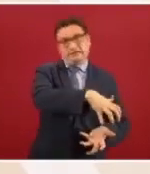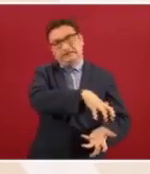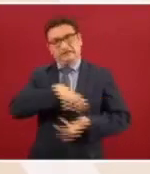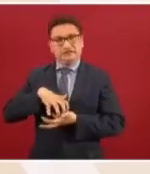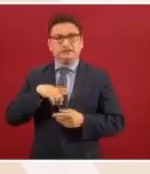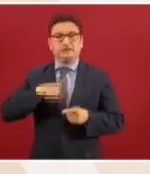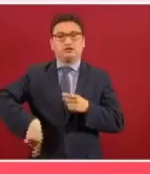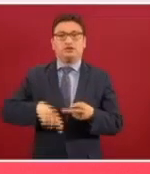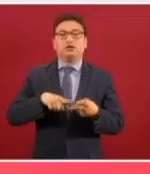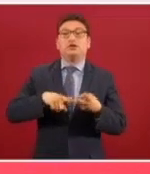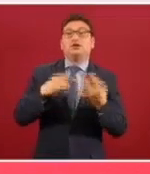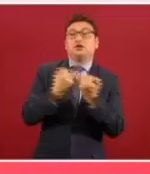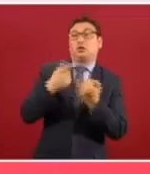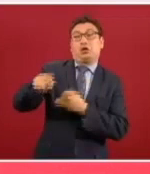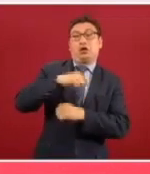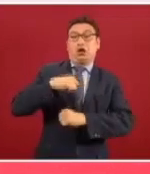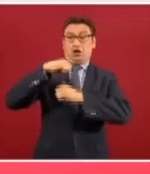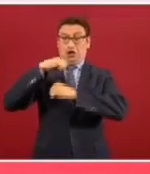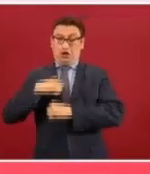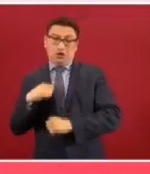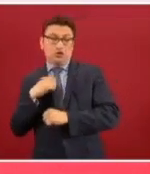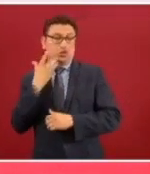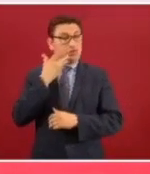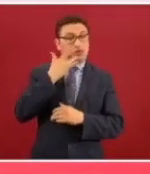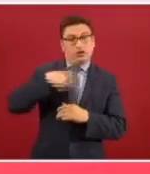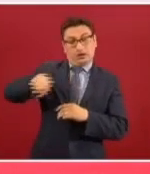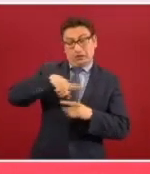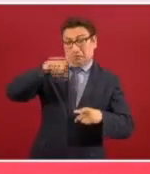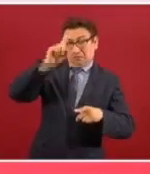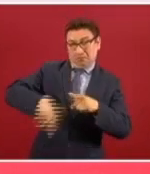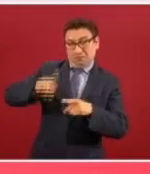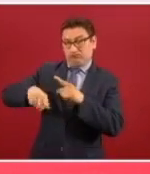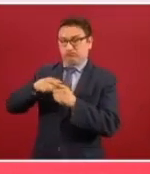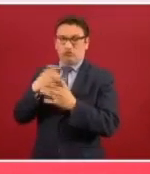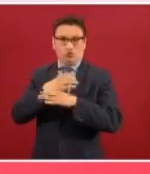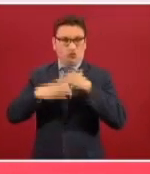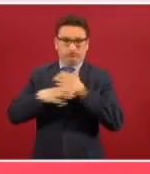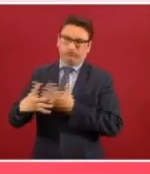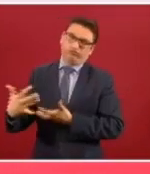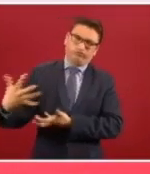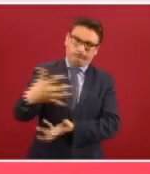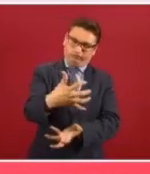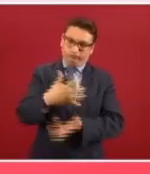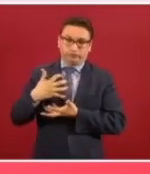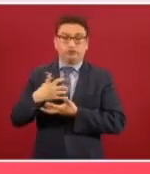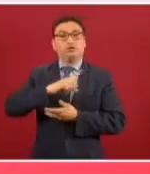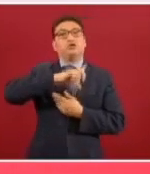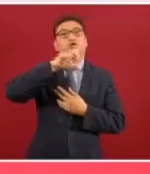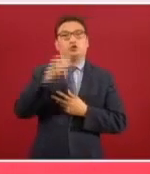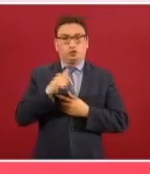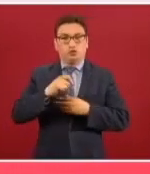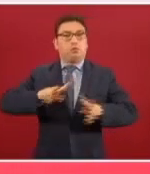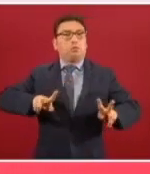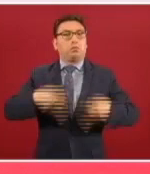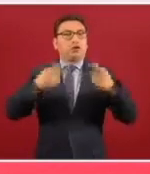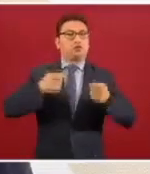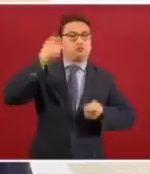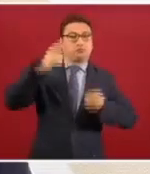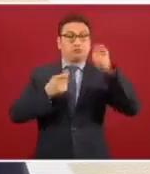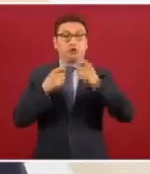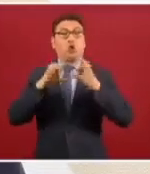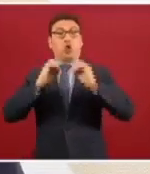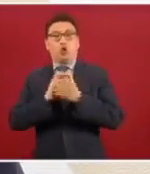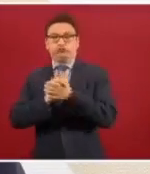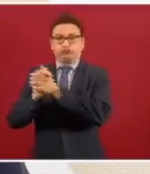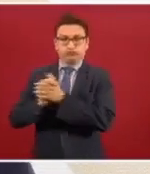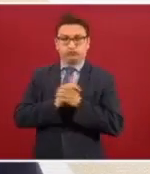de cuello blanco. Bienes que serán liquidados mediante subastas o rifas organizadas